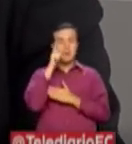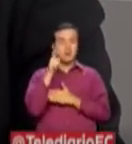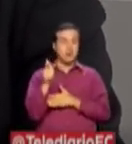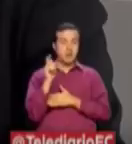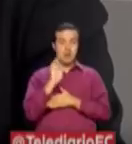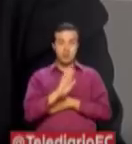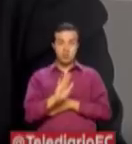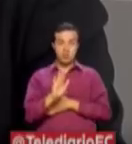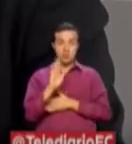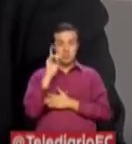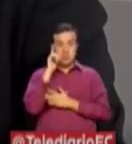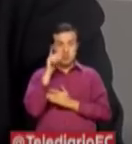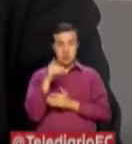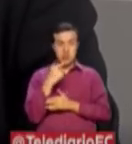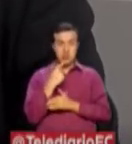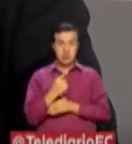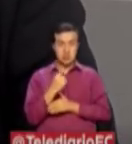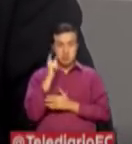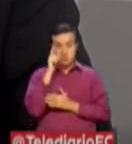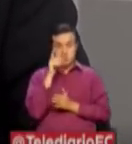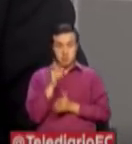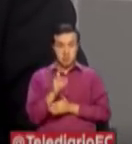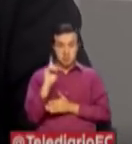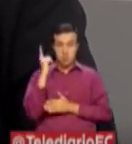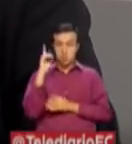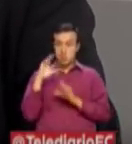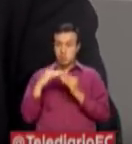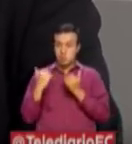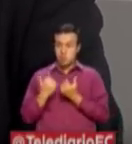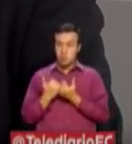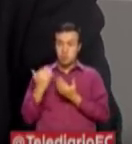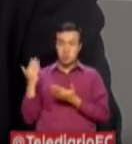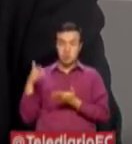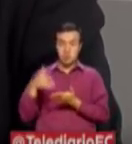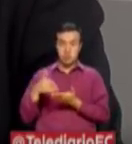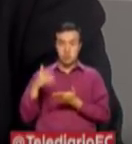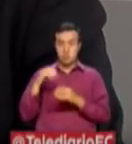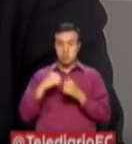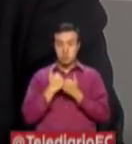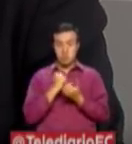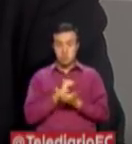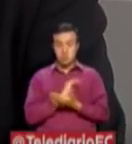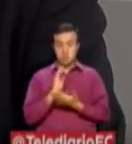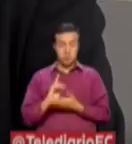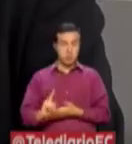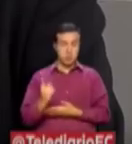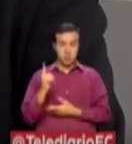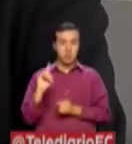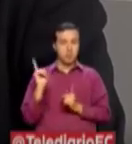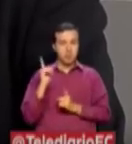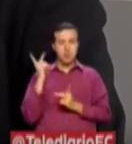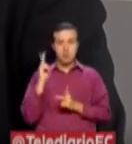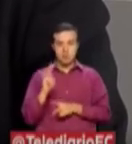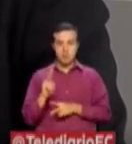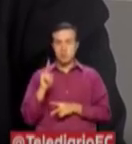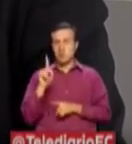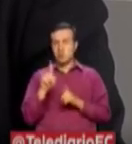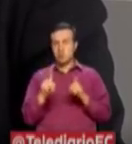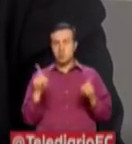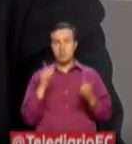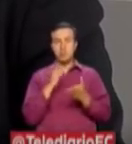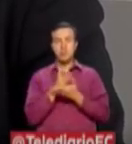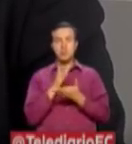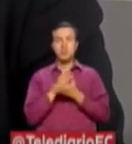defensa no sólo frente a la comisión en su comparecencia entre la asamblea sino también a través de los medios de